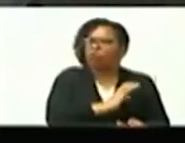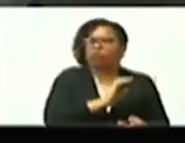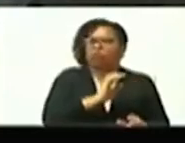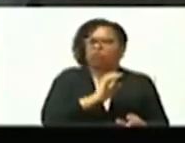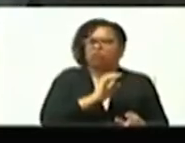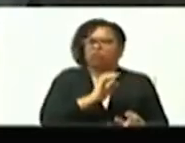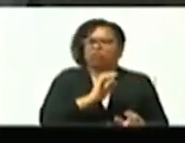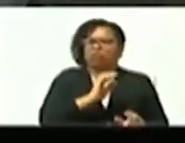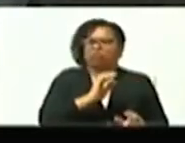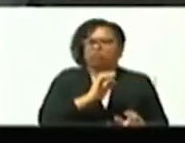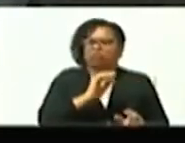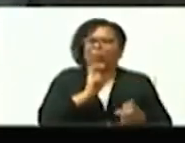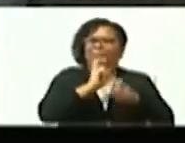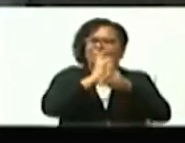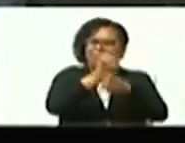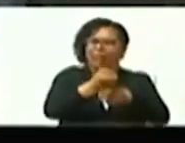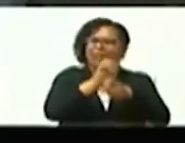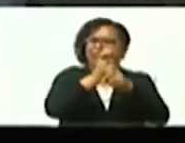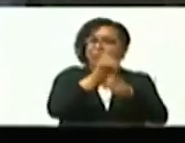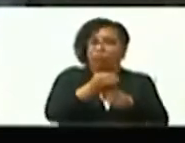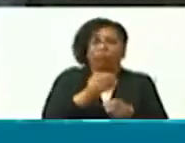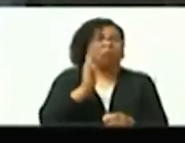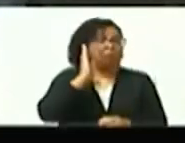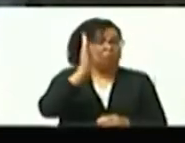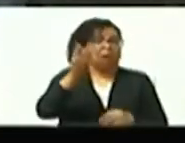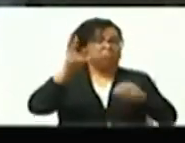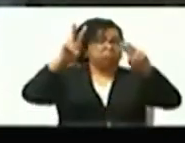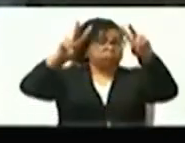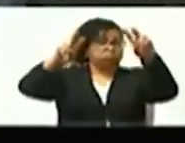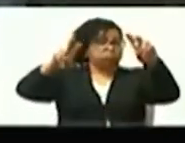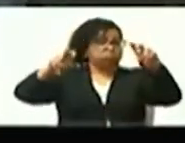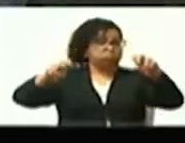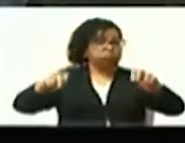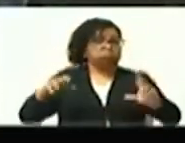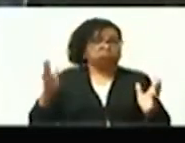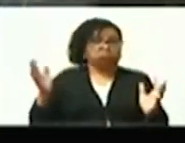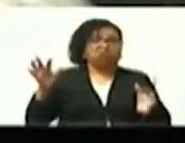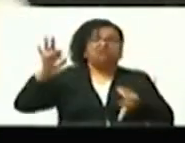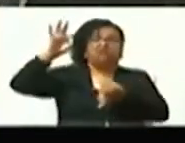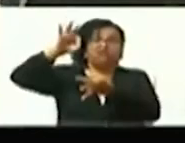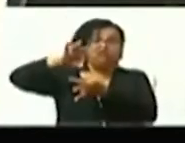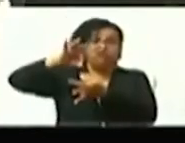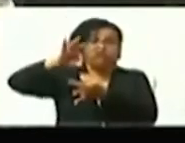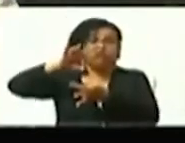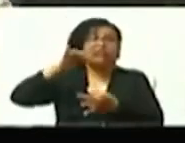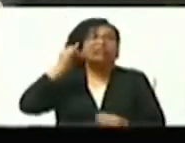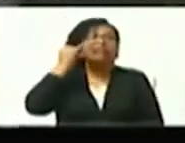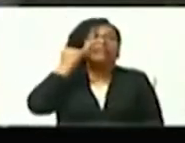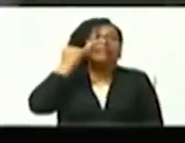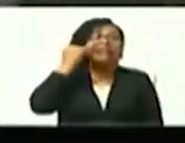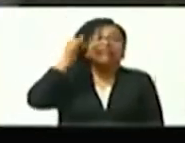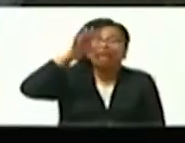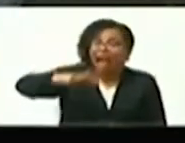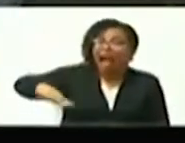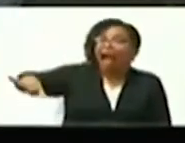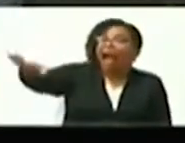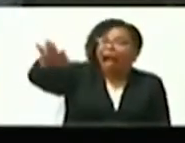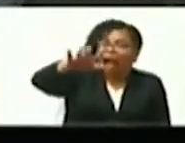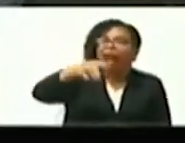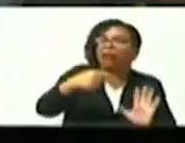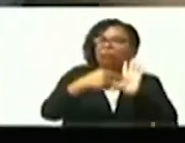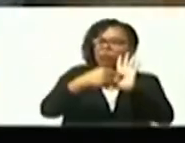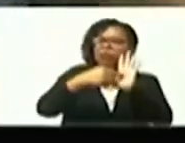va a ejecutar esta obra para Manzanillo, que se esperaba, y nosotros como